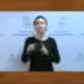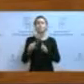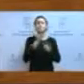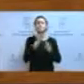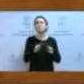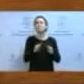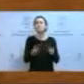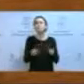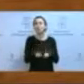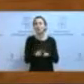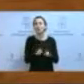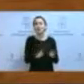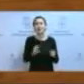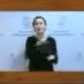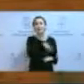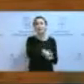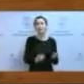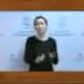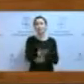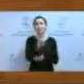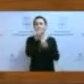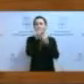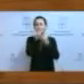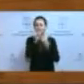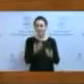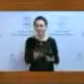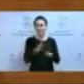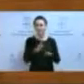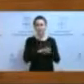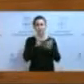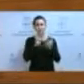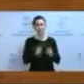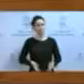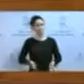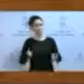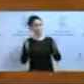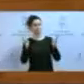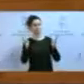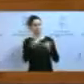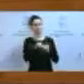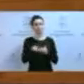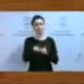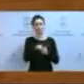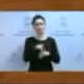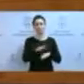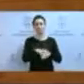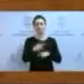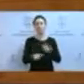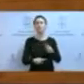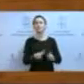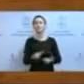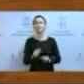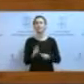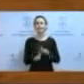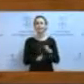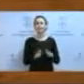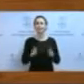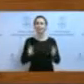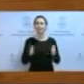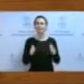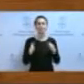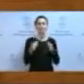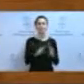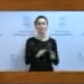es la institución idónea, al permitir al usuario vivir en su entorno y con los suyos, y a los familiares desarrollar su vida